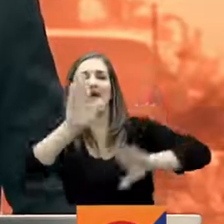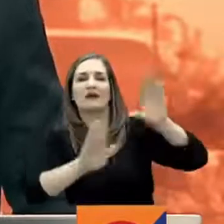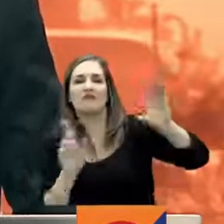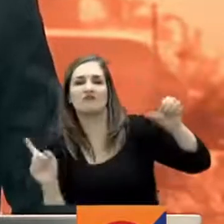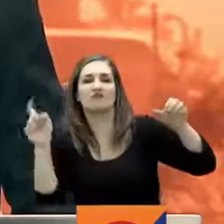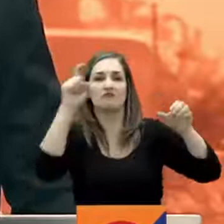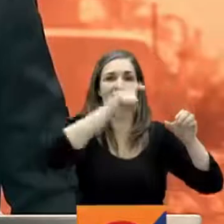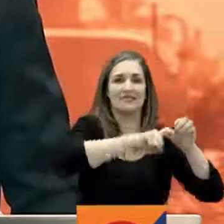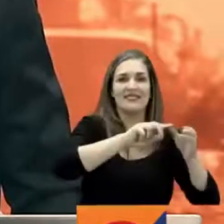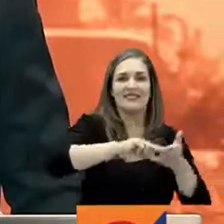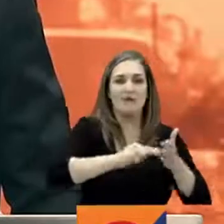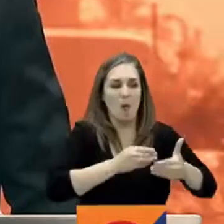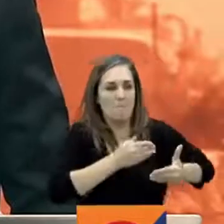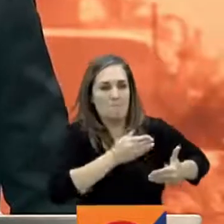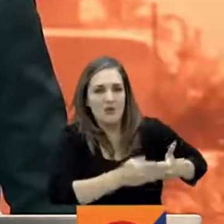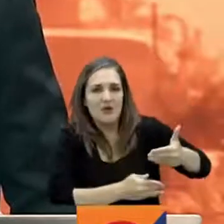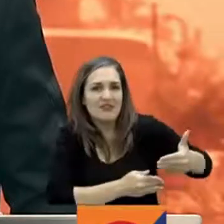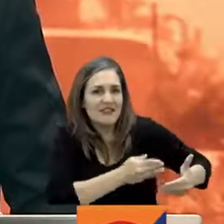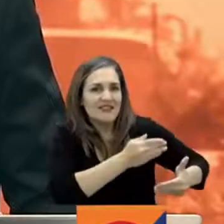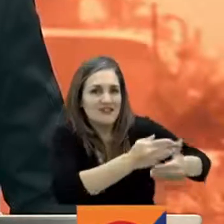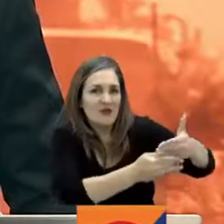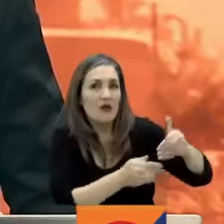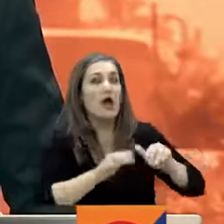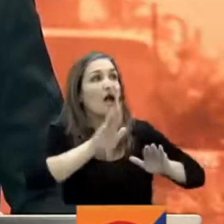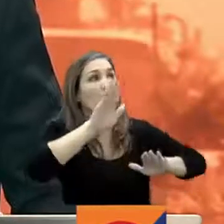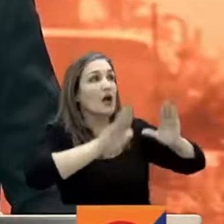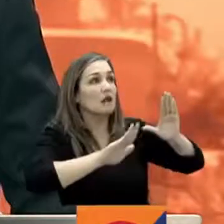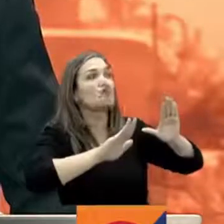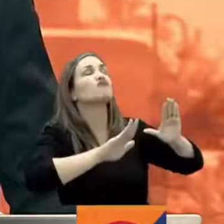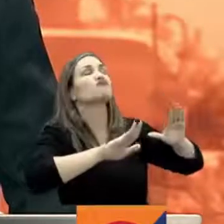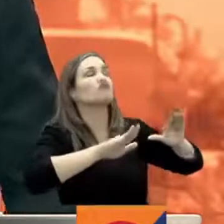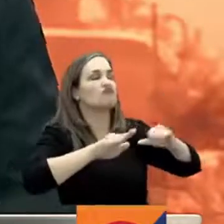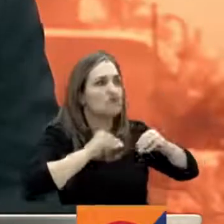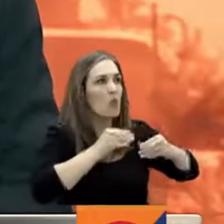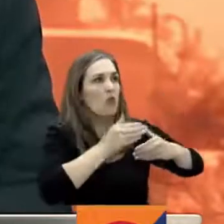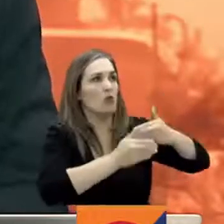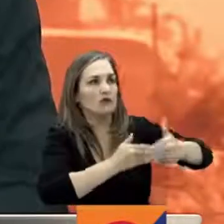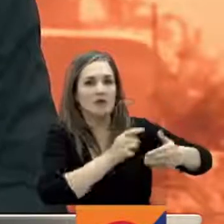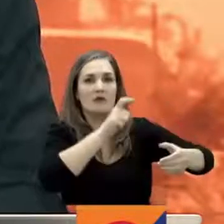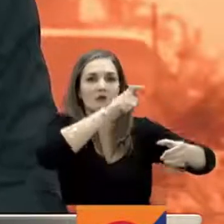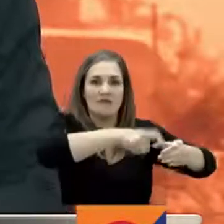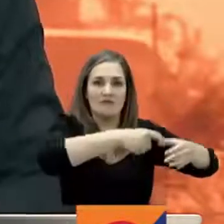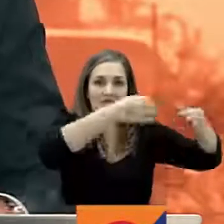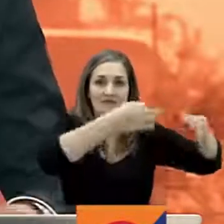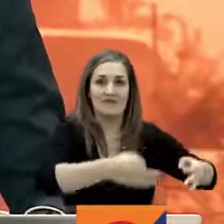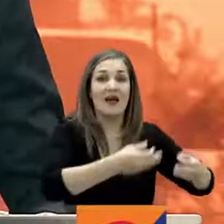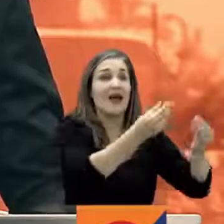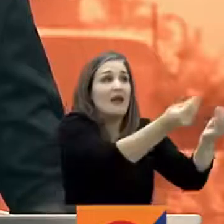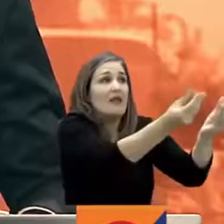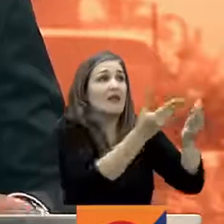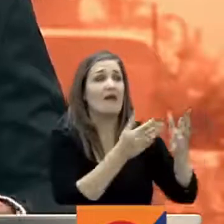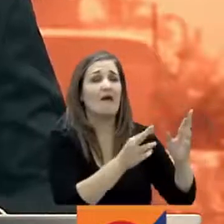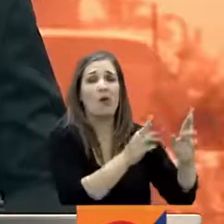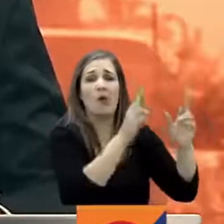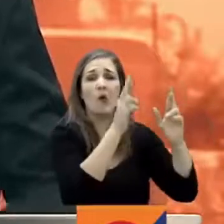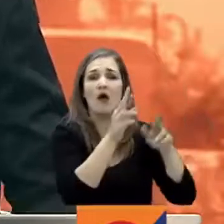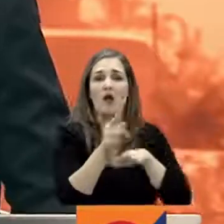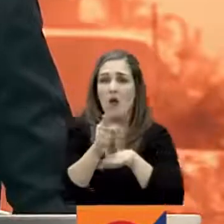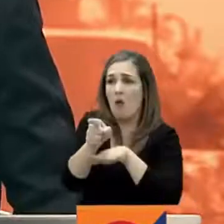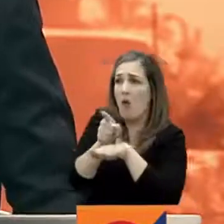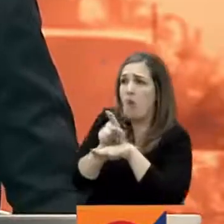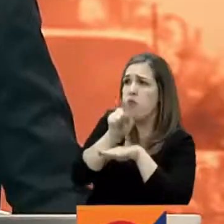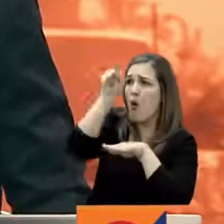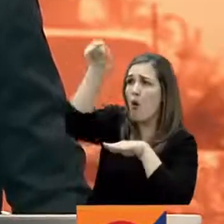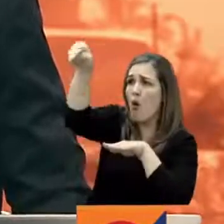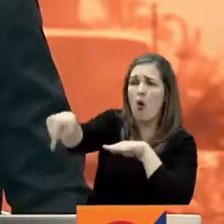primer paso de un largo proceso que el país en guerra deberá emprender mientras recibe un lanzacohetes que podría ayudarla a mermar la